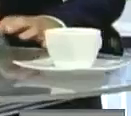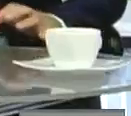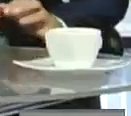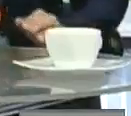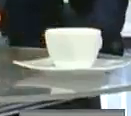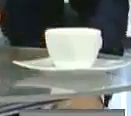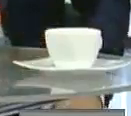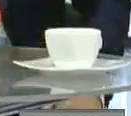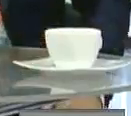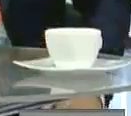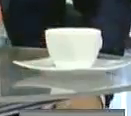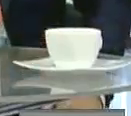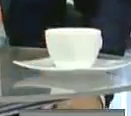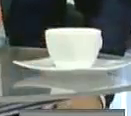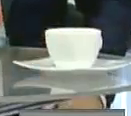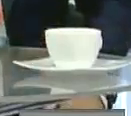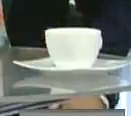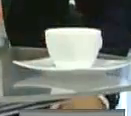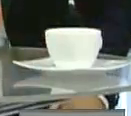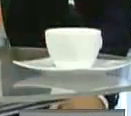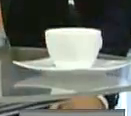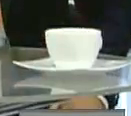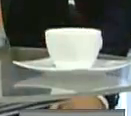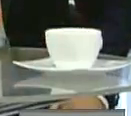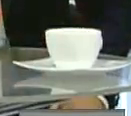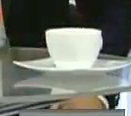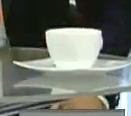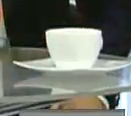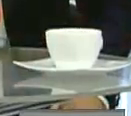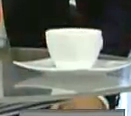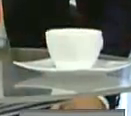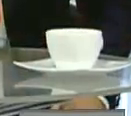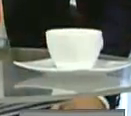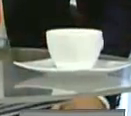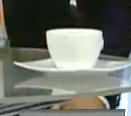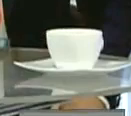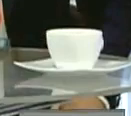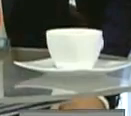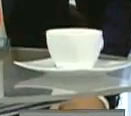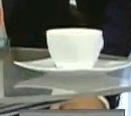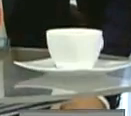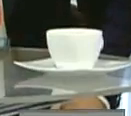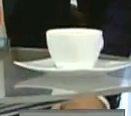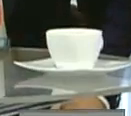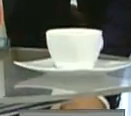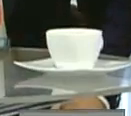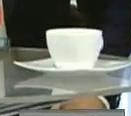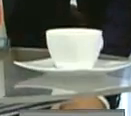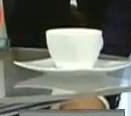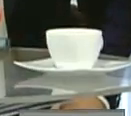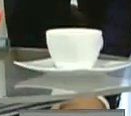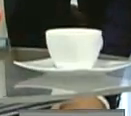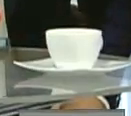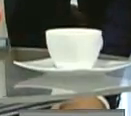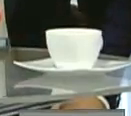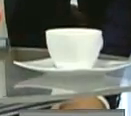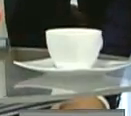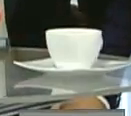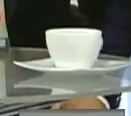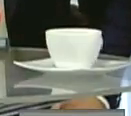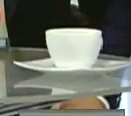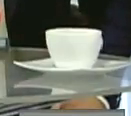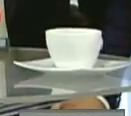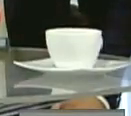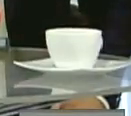invitada, me va a preguntar si usted está en Instagram. Claro, todas las redes. ¿Y TikTok? También. ¿Hace TikTok? Sí, ay, señor. Dios, ahorita nos va a hacer la